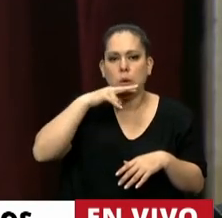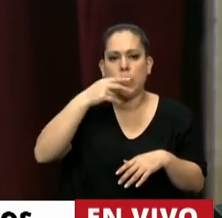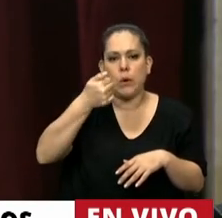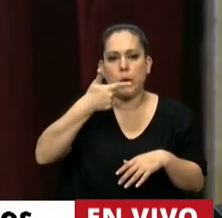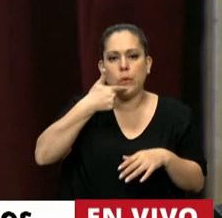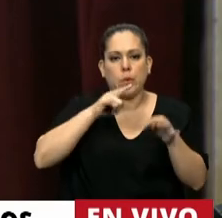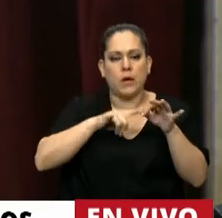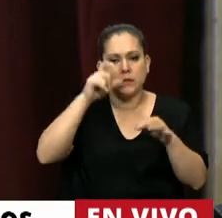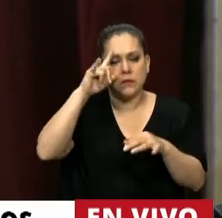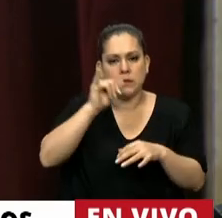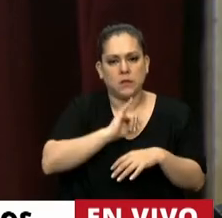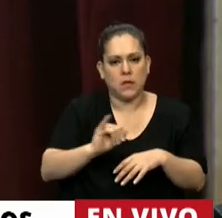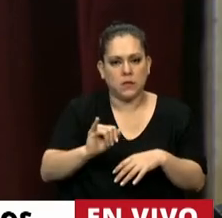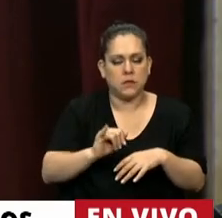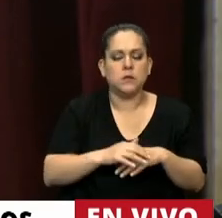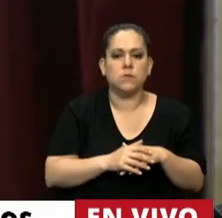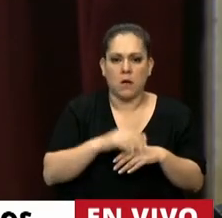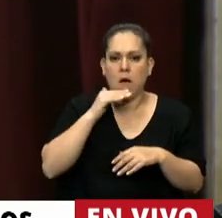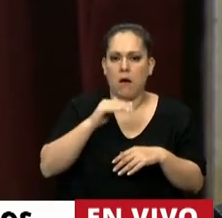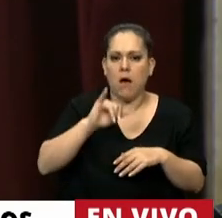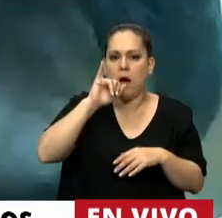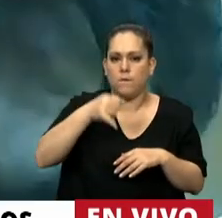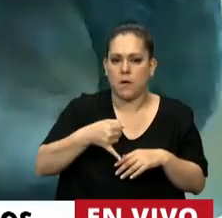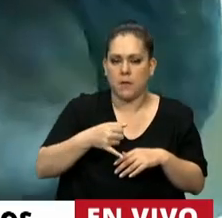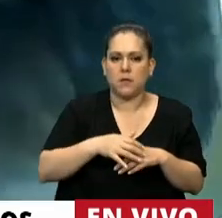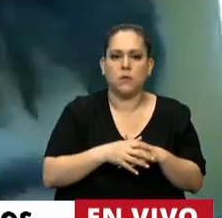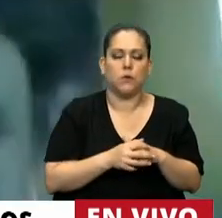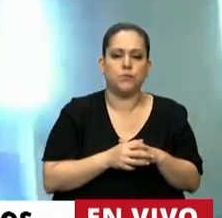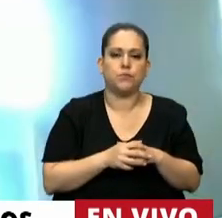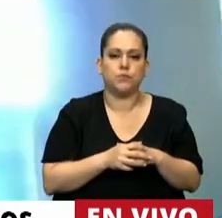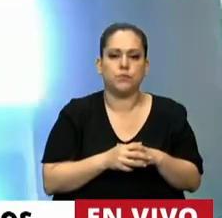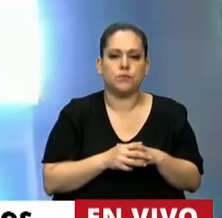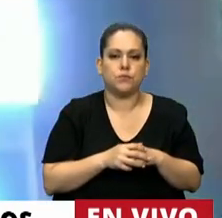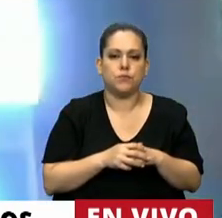habla. Juan Vázquez, afirmativo el sentido. Afirmativo, presidente.